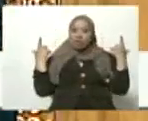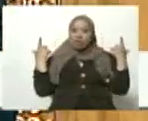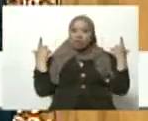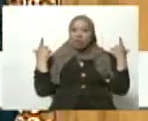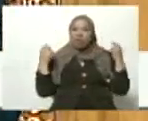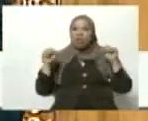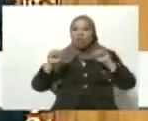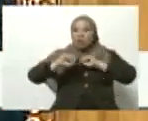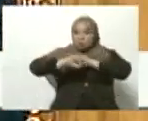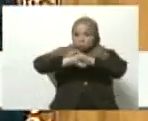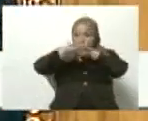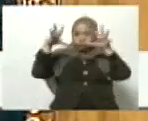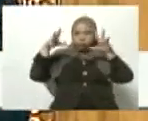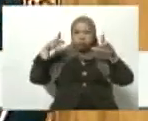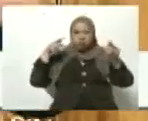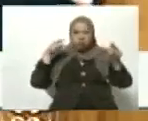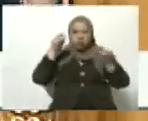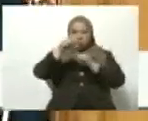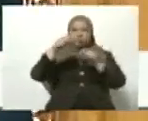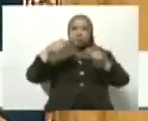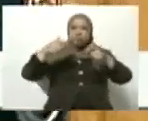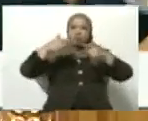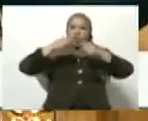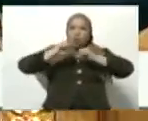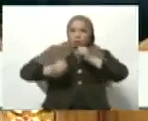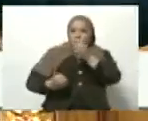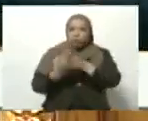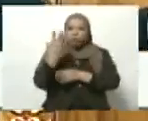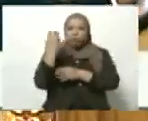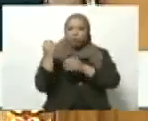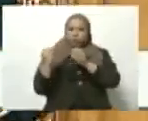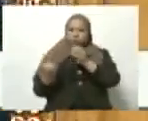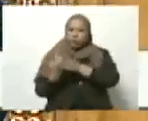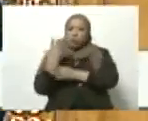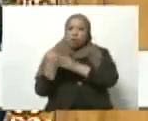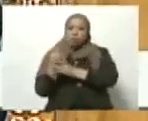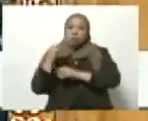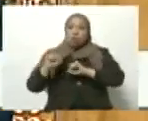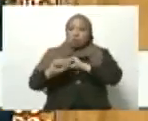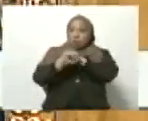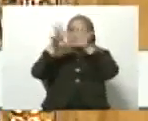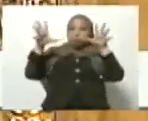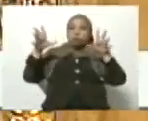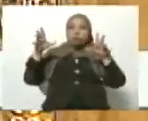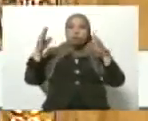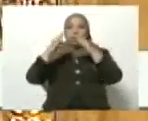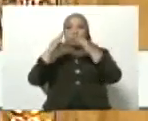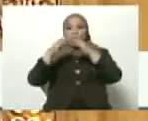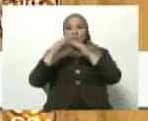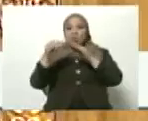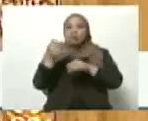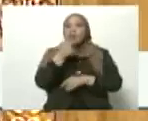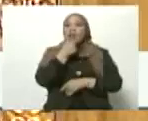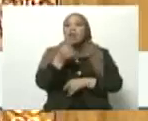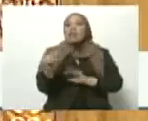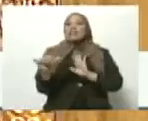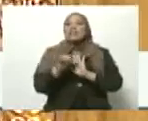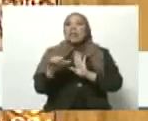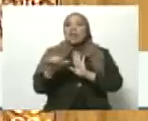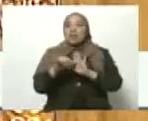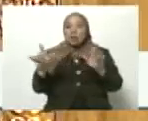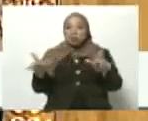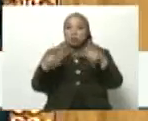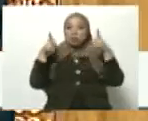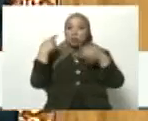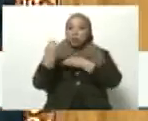bombardear Miraflores o la Puerto Tiuna o esta misma Asamblea Nacional, la puedo bombardear de mi barco, que están ahí a 13 kilómetros de La Guaira, lo han